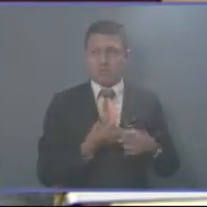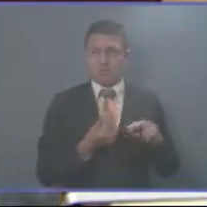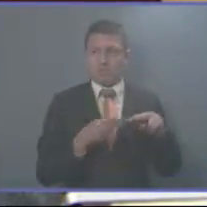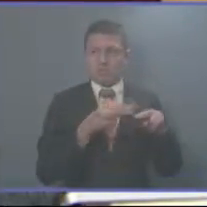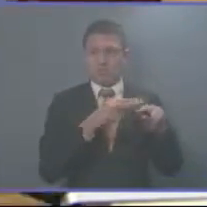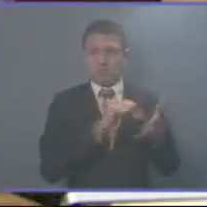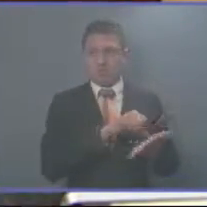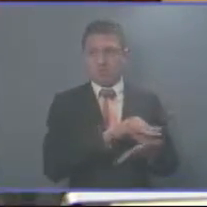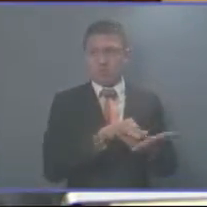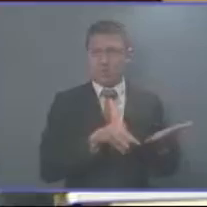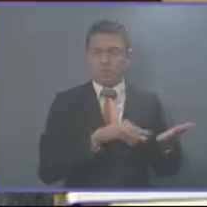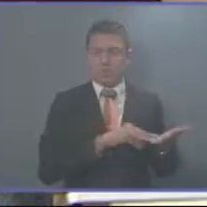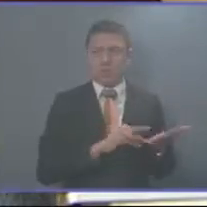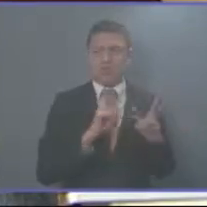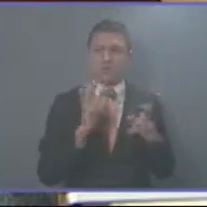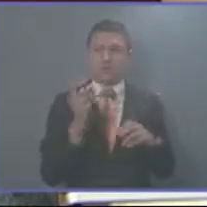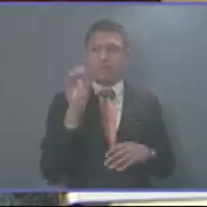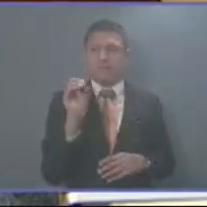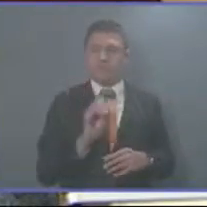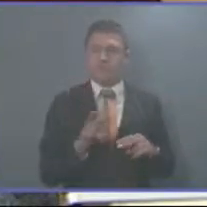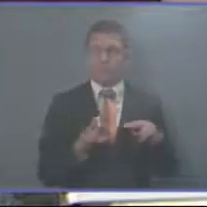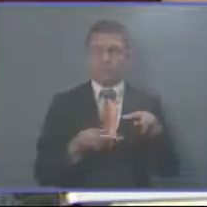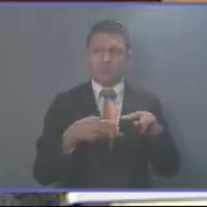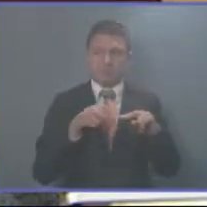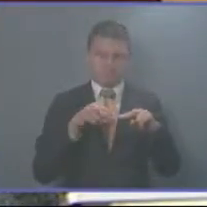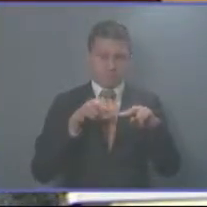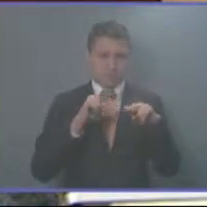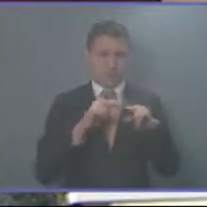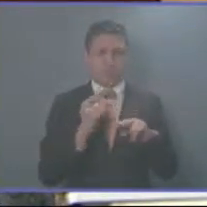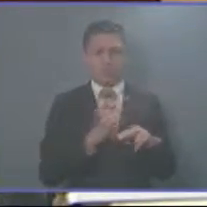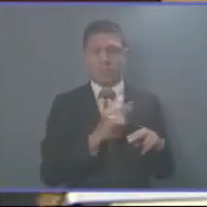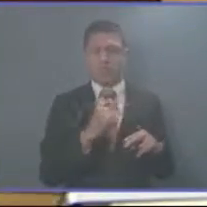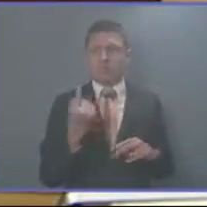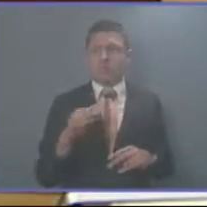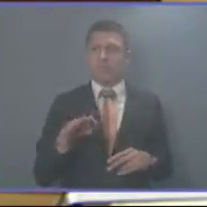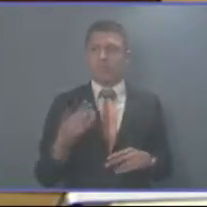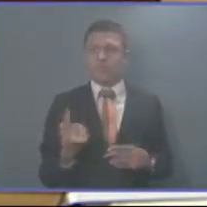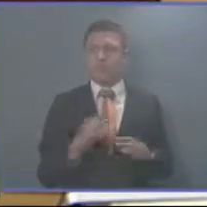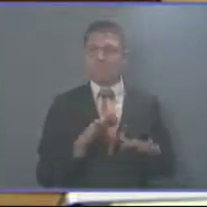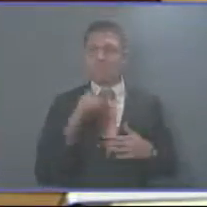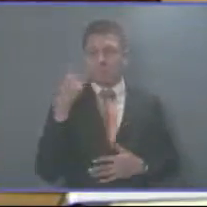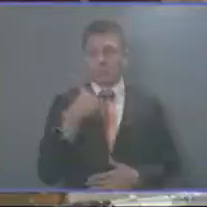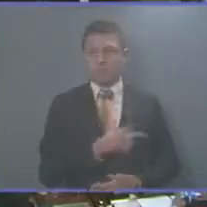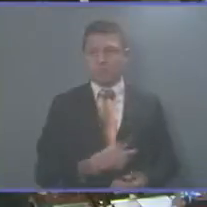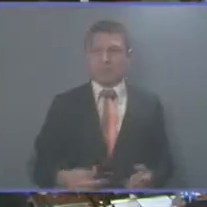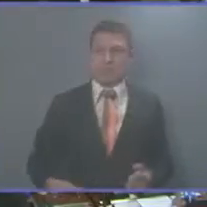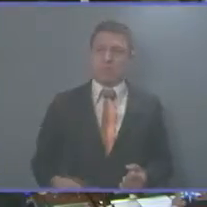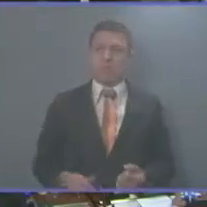alcaldías por sobre los intereses de los usuarios. Gracias, presidente.